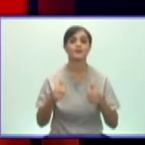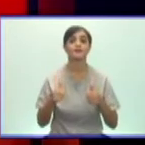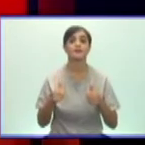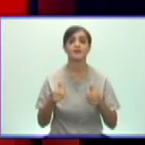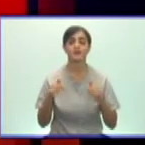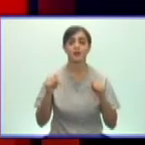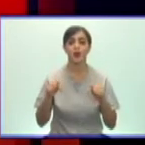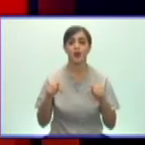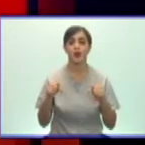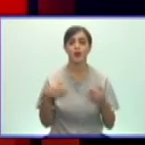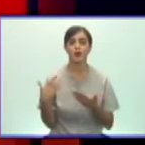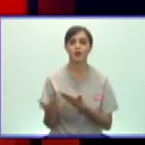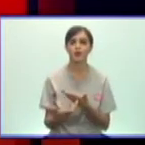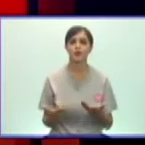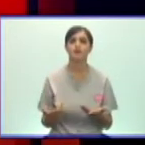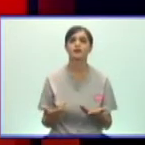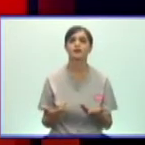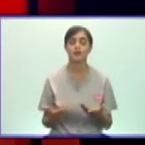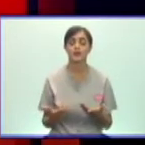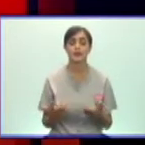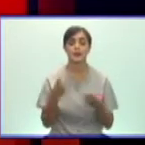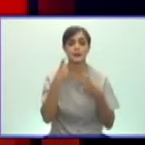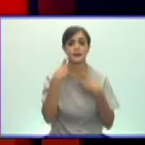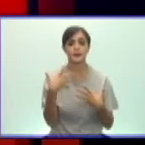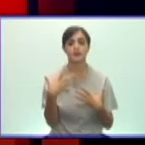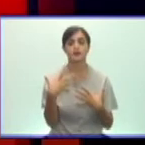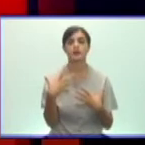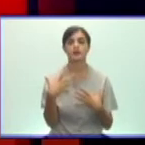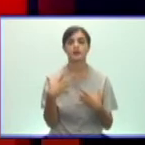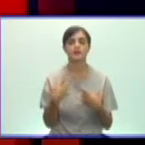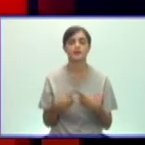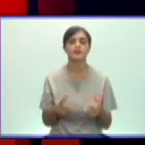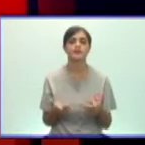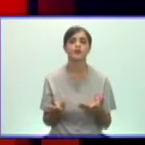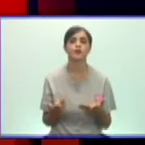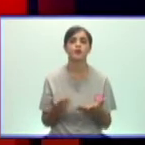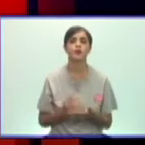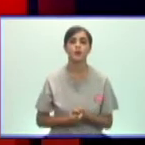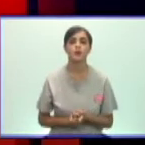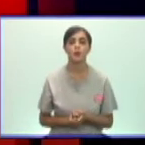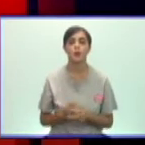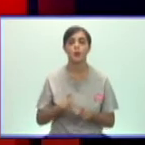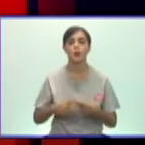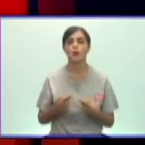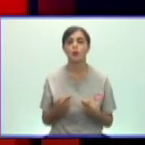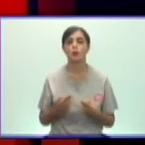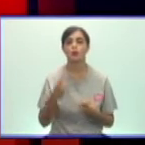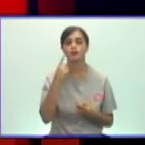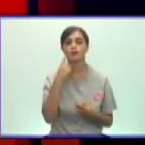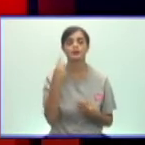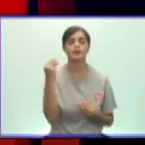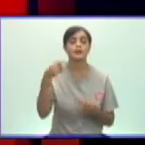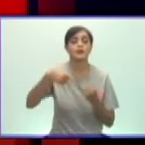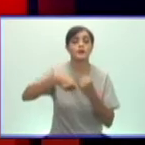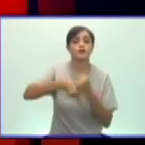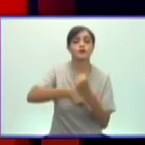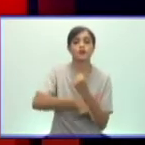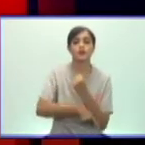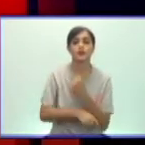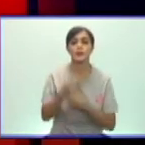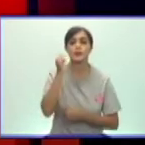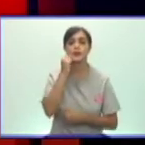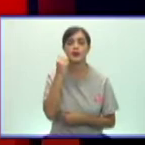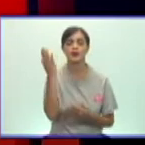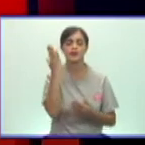compartiendo acá, pues también van a servir un poco para darle otra mirada quizás y tal vez también profundizar un poco más en